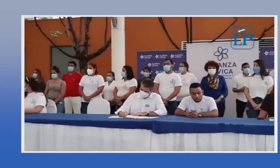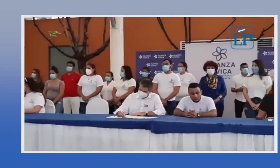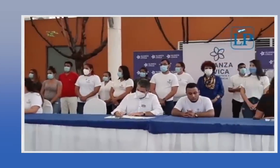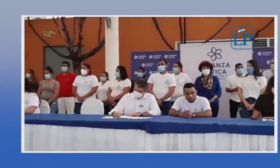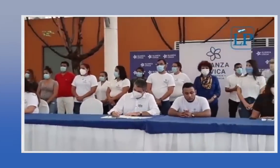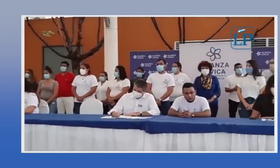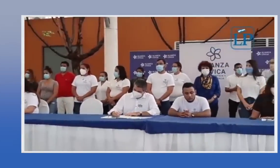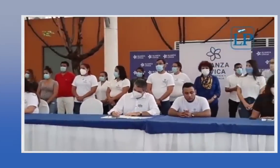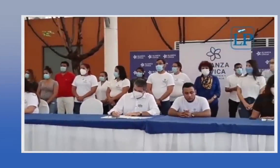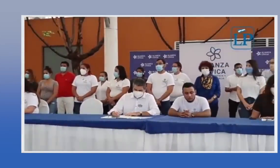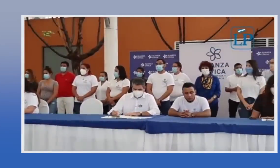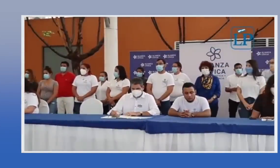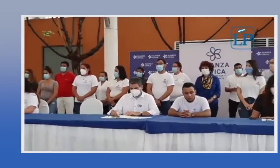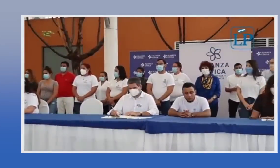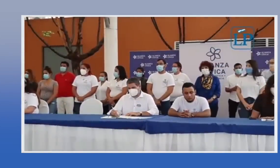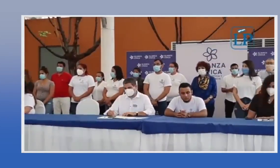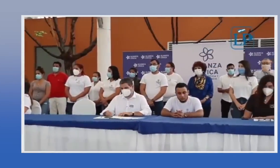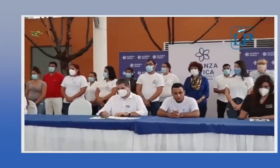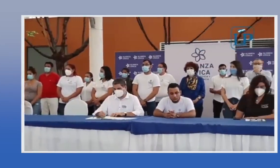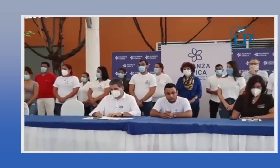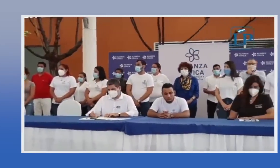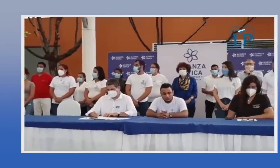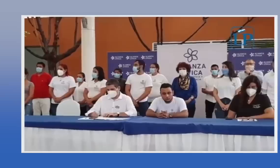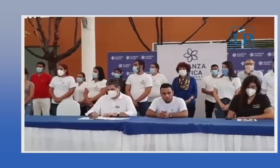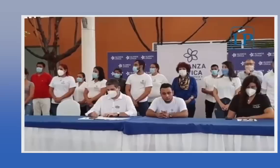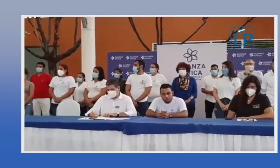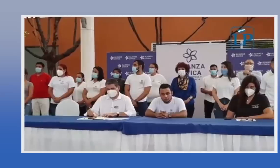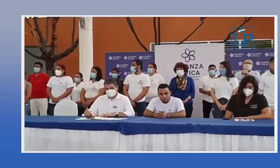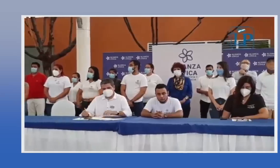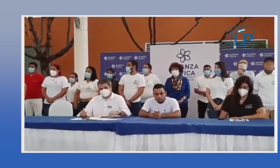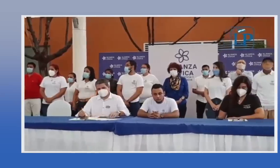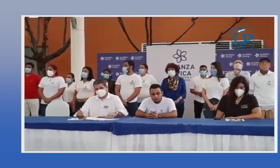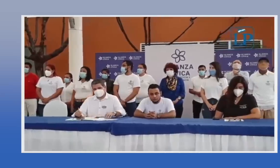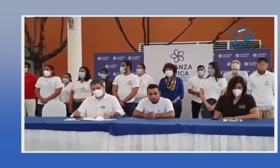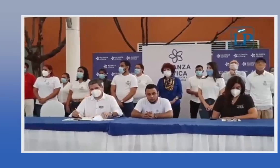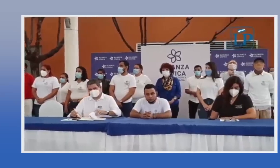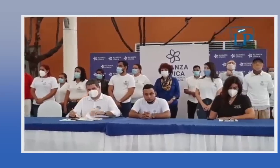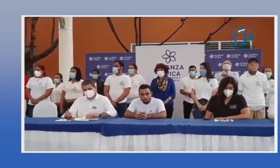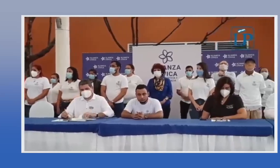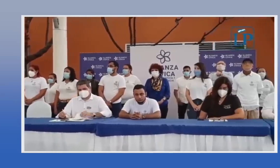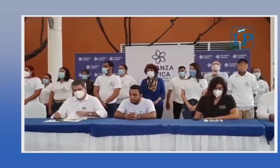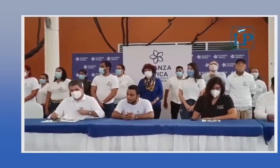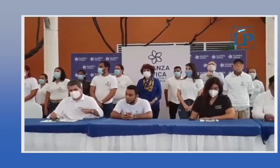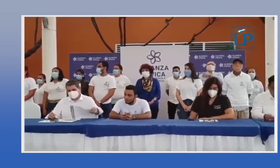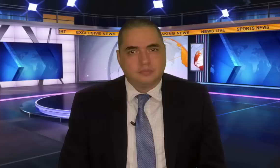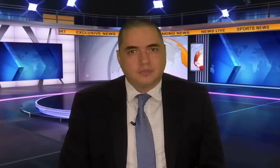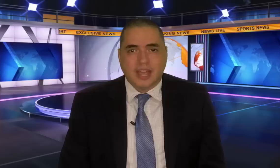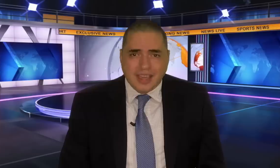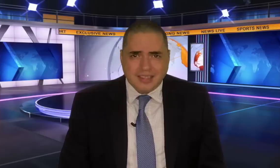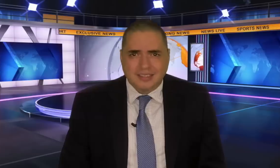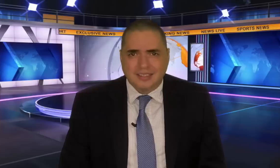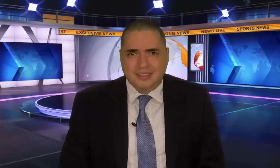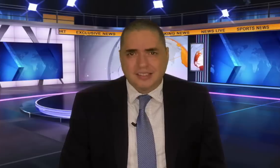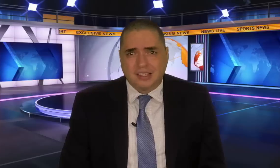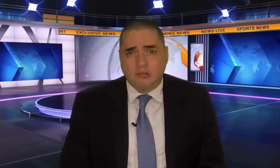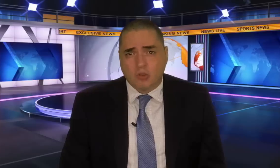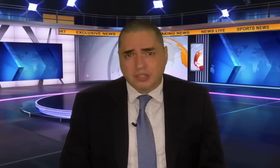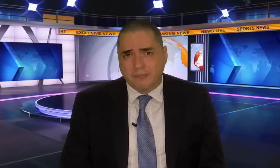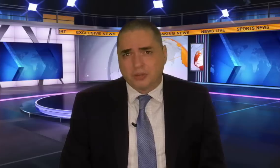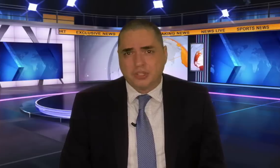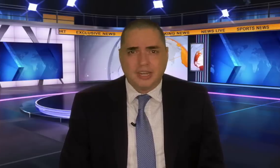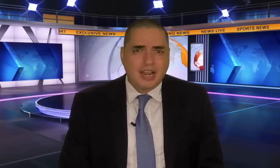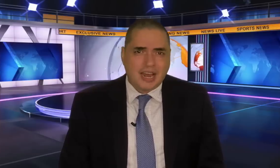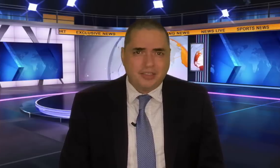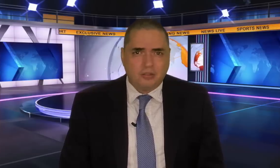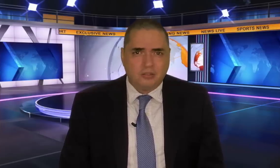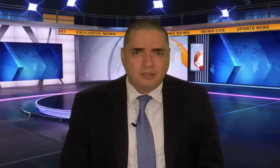de Coalición Nacional y Consejo Nacional y las demás instancias que la integran. ¿Qué? ¿Se divorcian